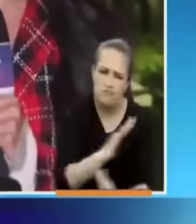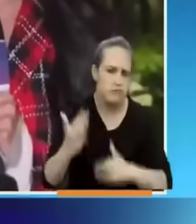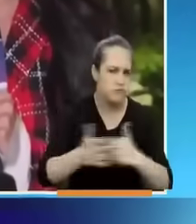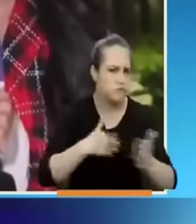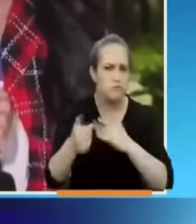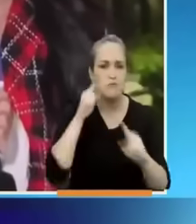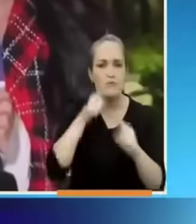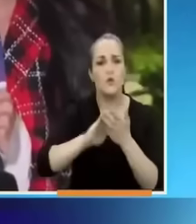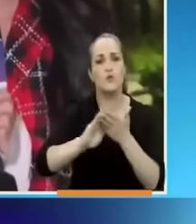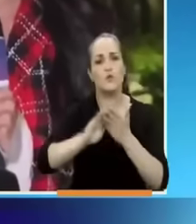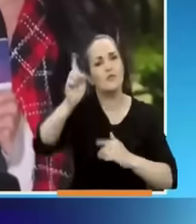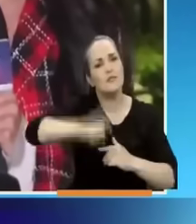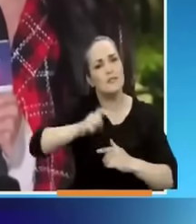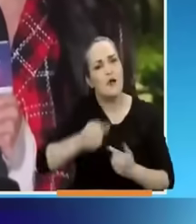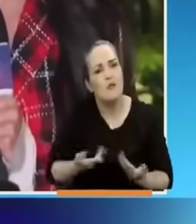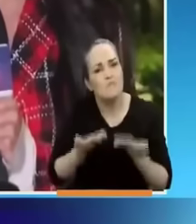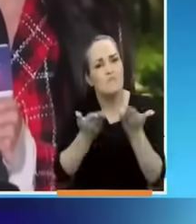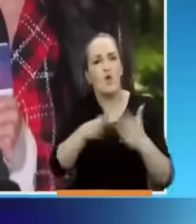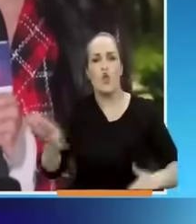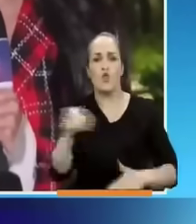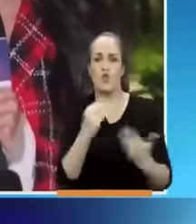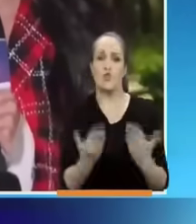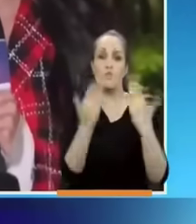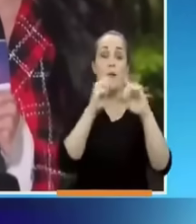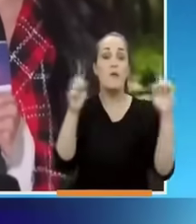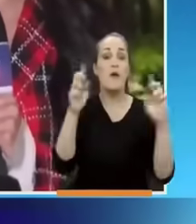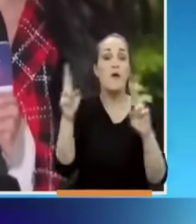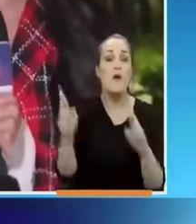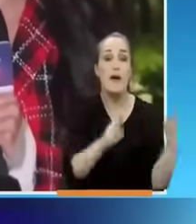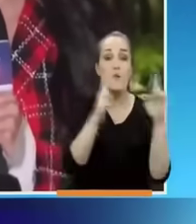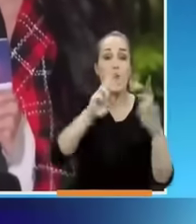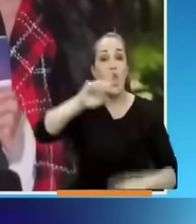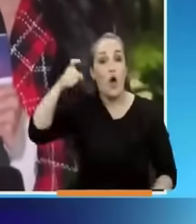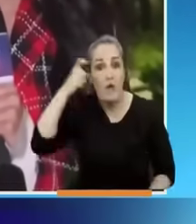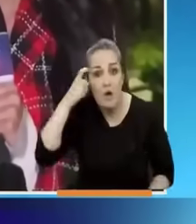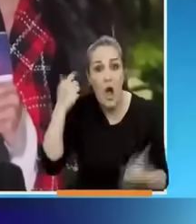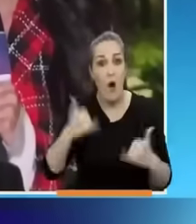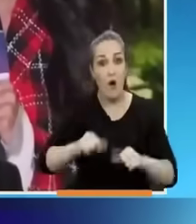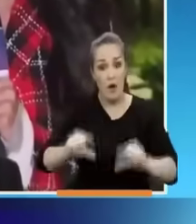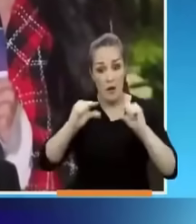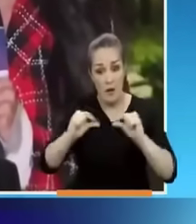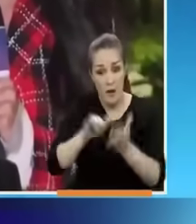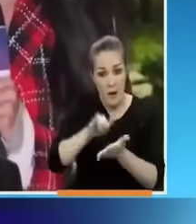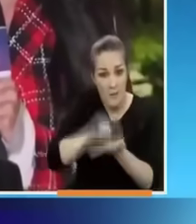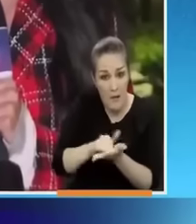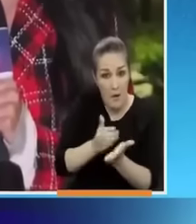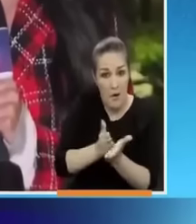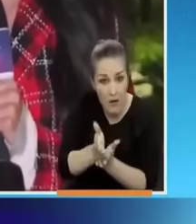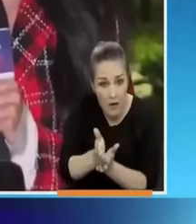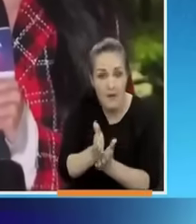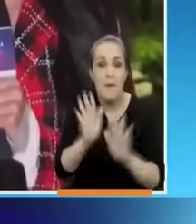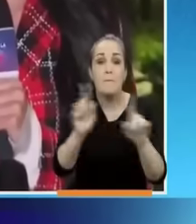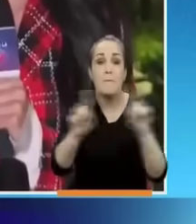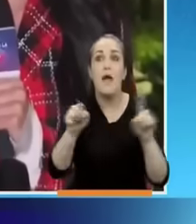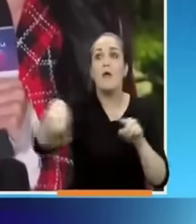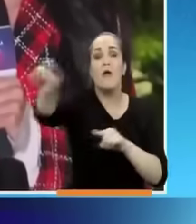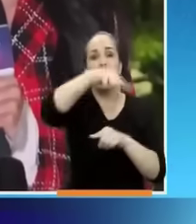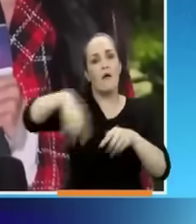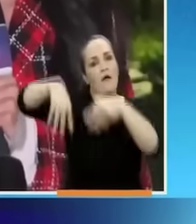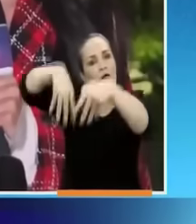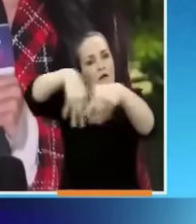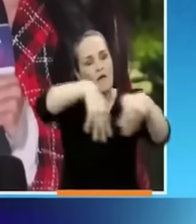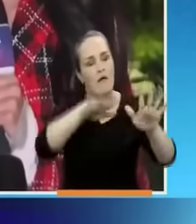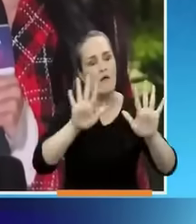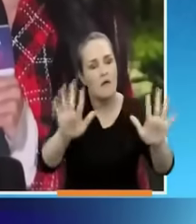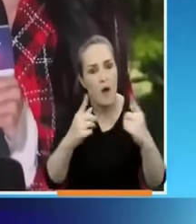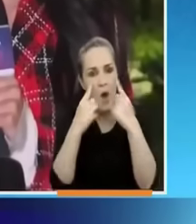solución conjunta que beneficie a todos. Pero sin embargo, insiste el gobierno nacional que para poder mantener estos diálogos no debe haber bloqueos en el país y se debe